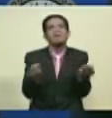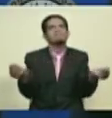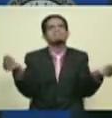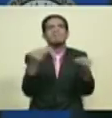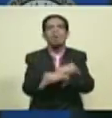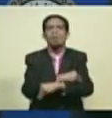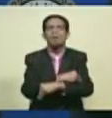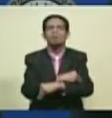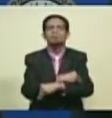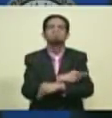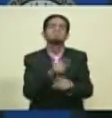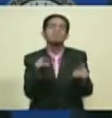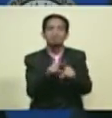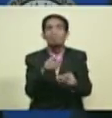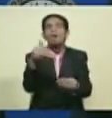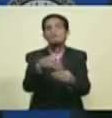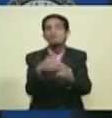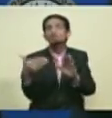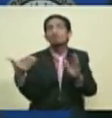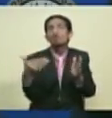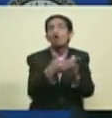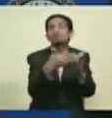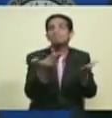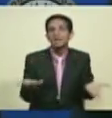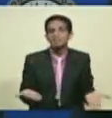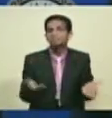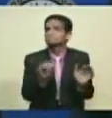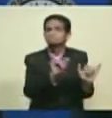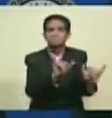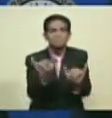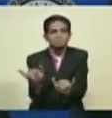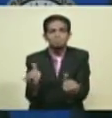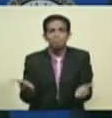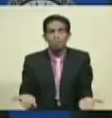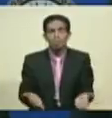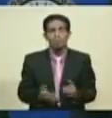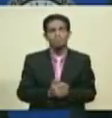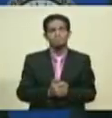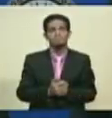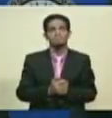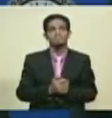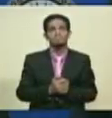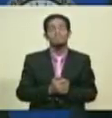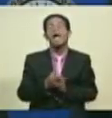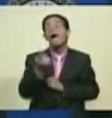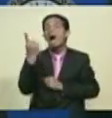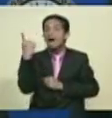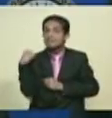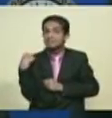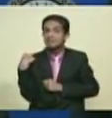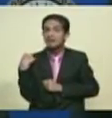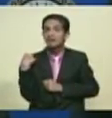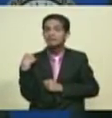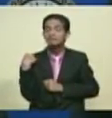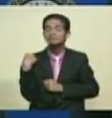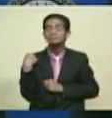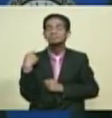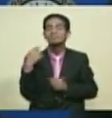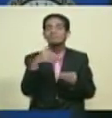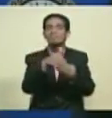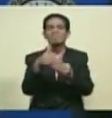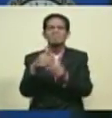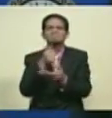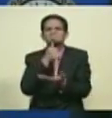como si votara en contra. Y el resultado es ese. Es la decepción. Mira, ayer no pudieron llamar. Yo no sé quién sería el